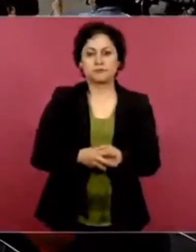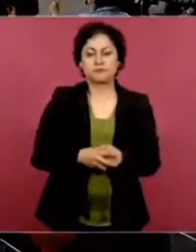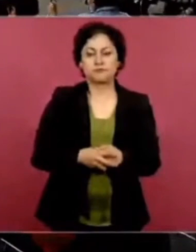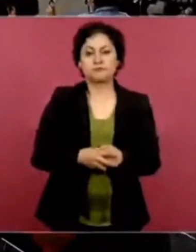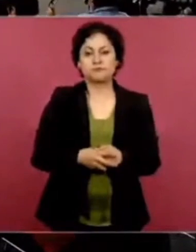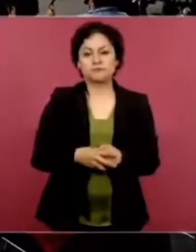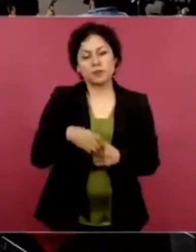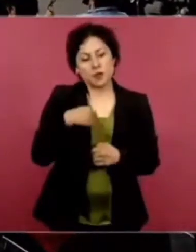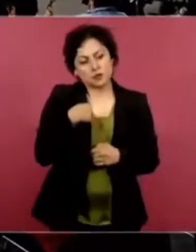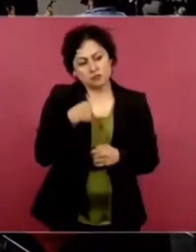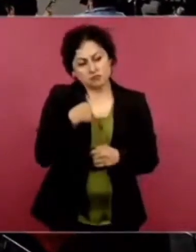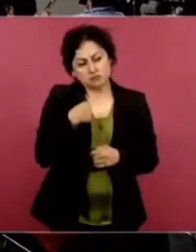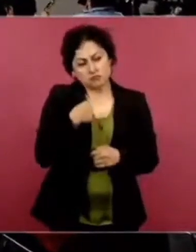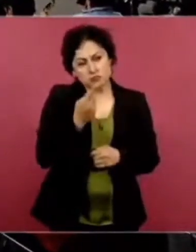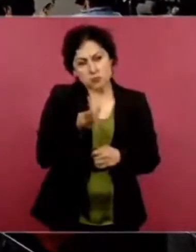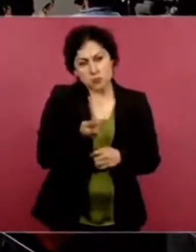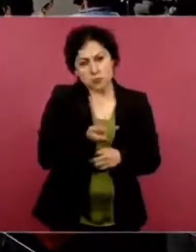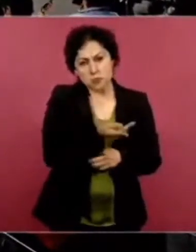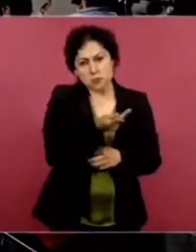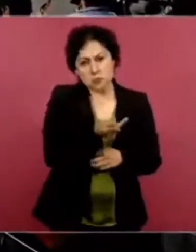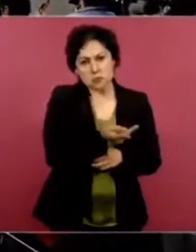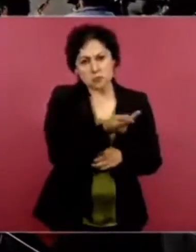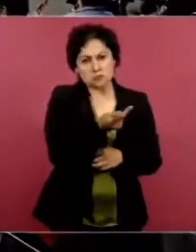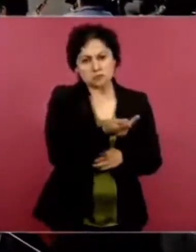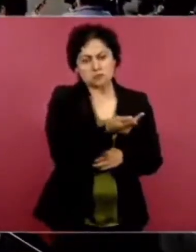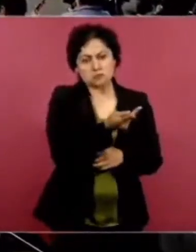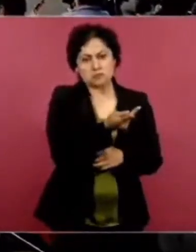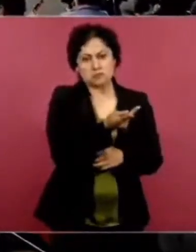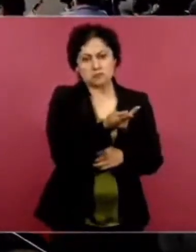Le pregunté que si